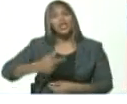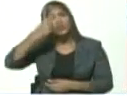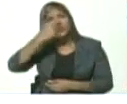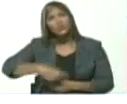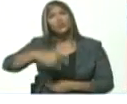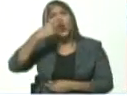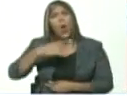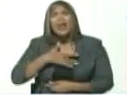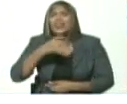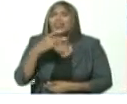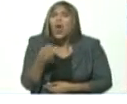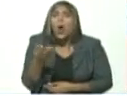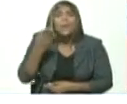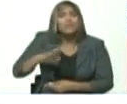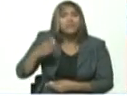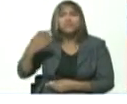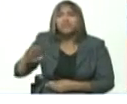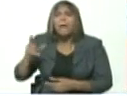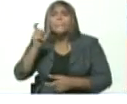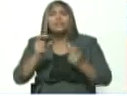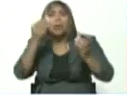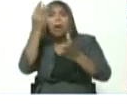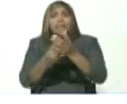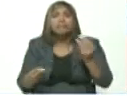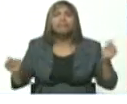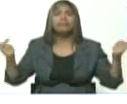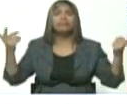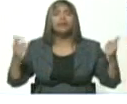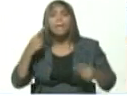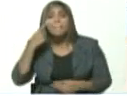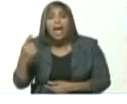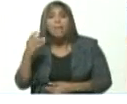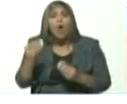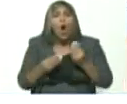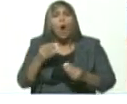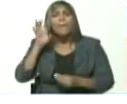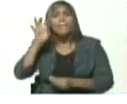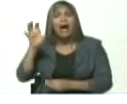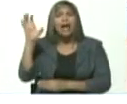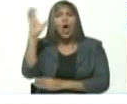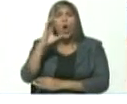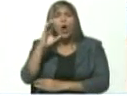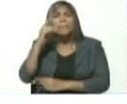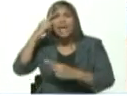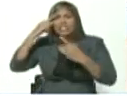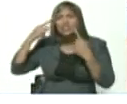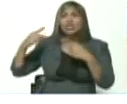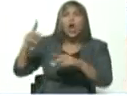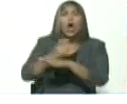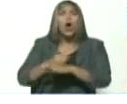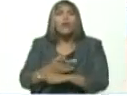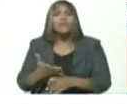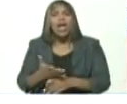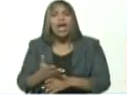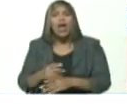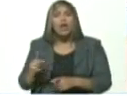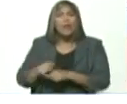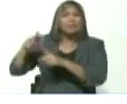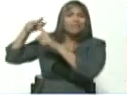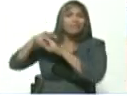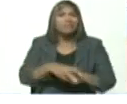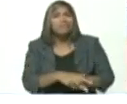dolor de los muertos y desaparecidos. Ahí vemos al pueblo de Colombia huérfano, agredido,